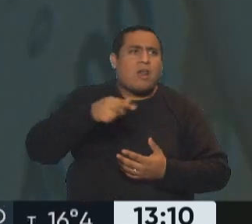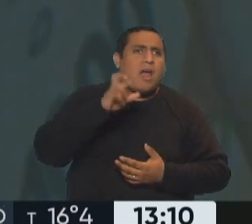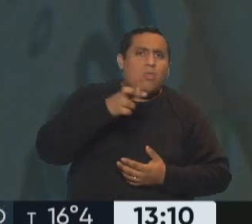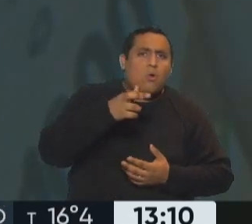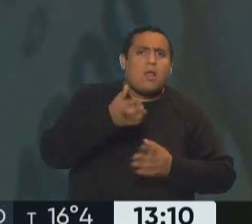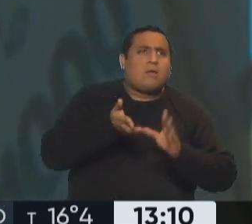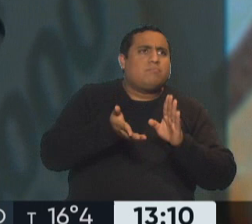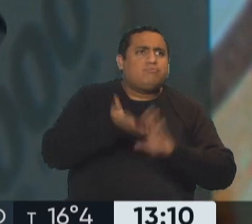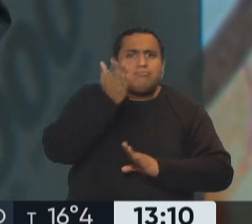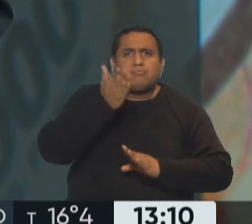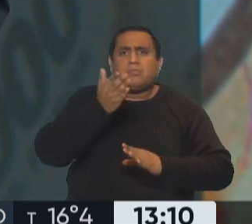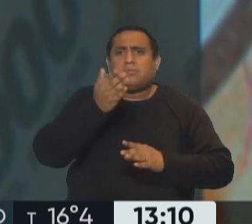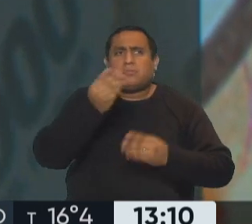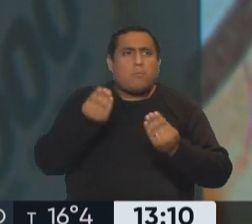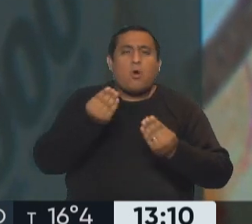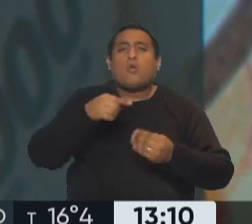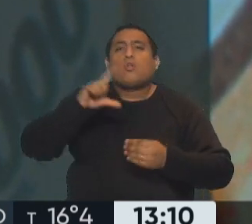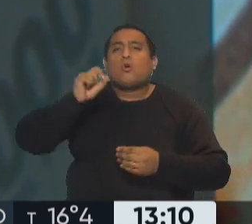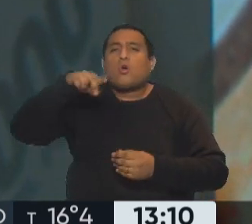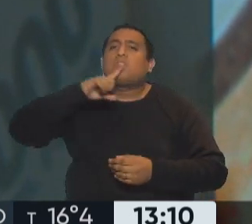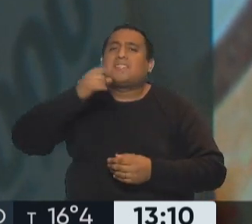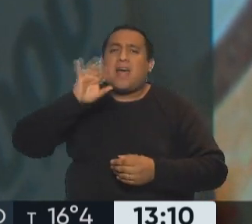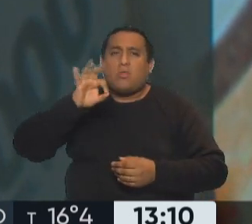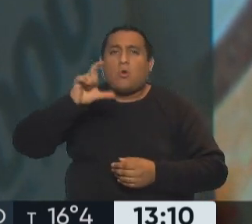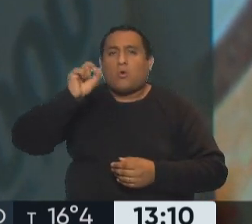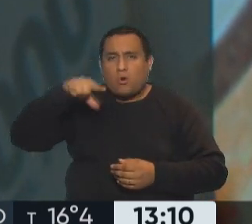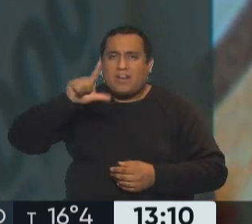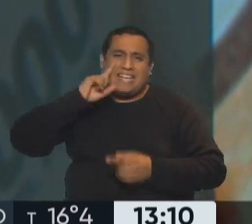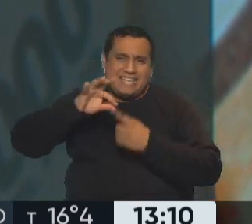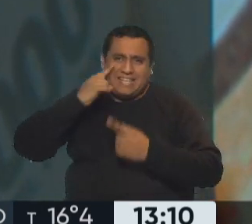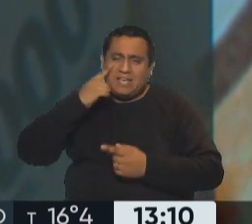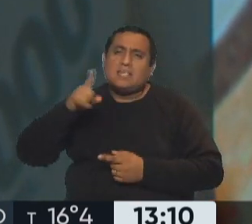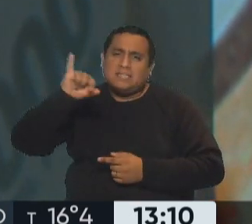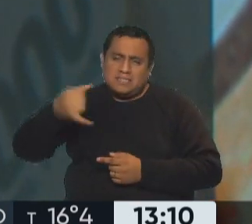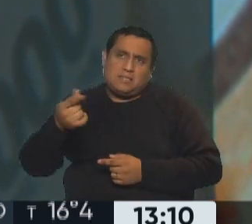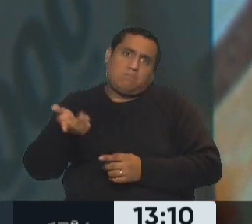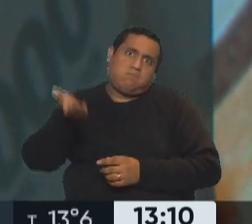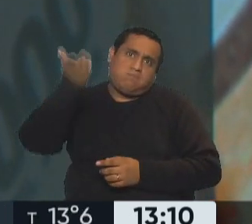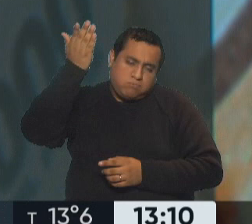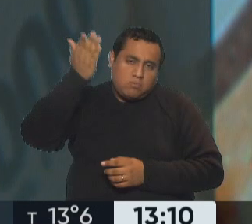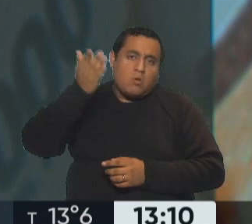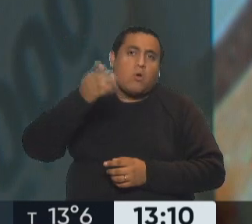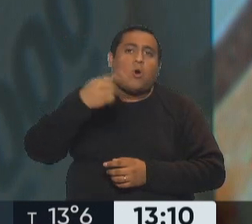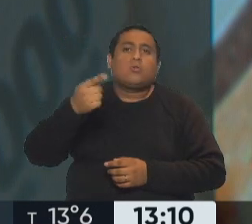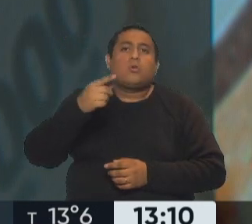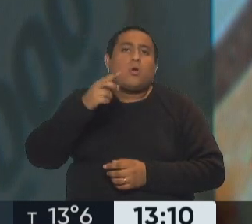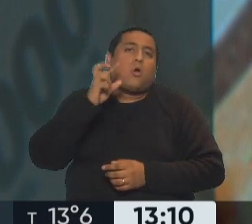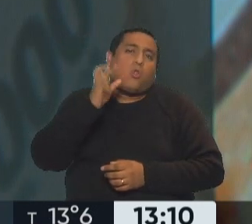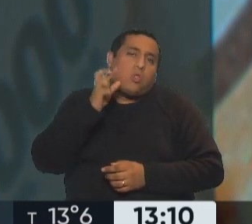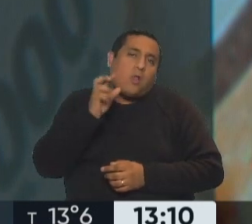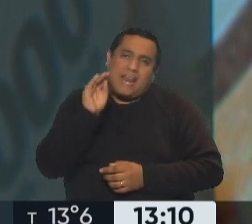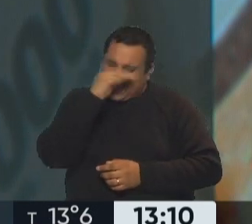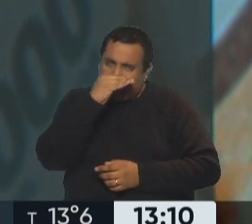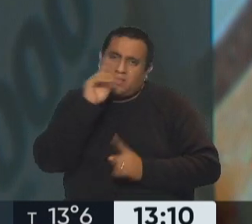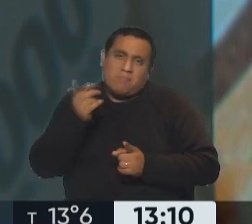moviendo. Lo que se está moviendo es el contado con liquidación, producto de lo que dije de los títulos, pero también se están moviendo los paralelos, el blue. Y